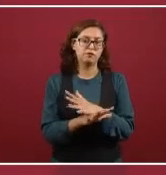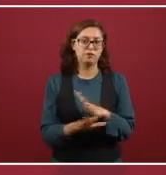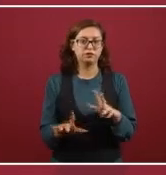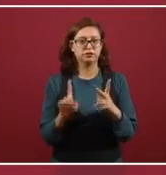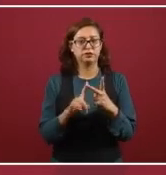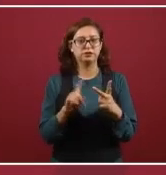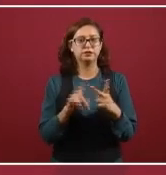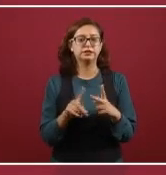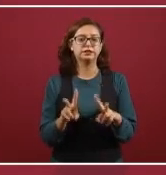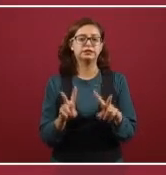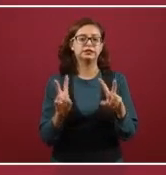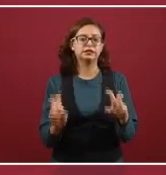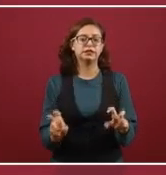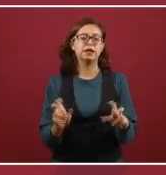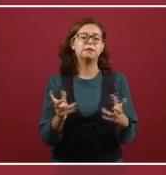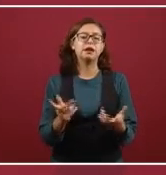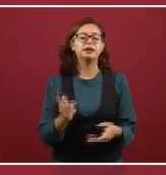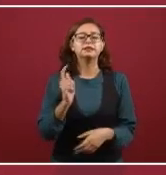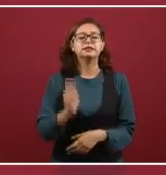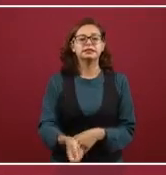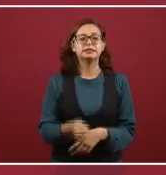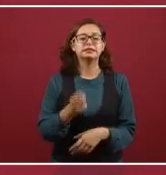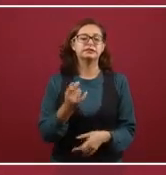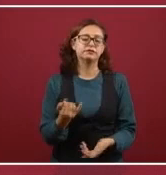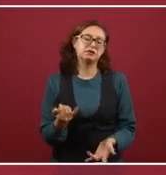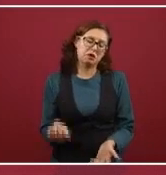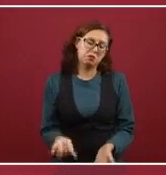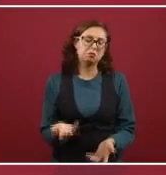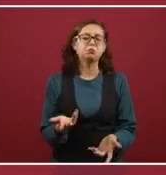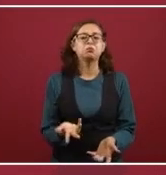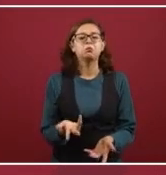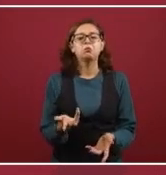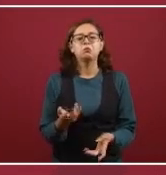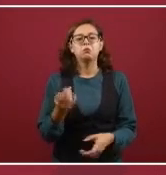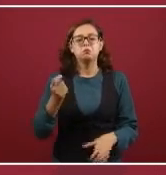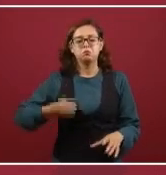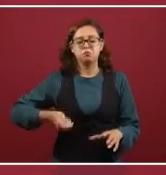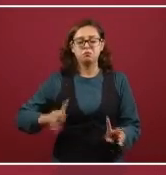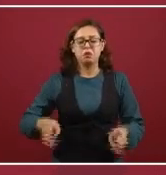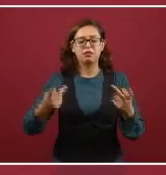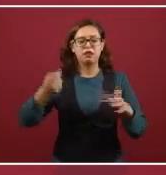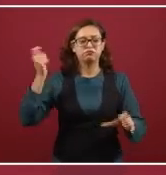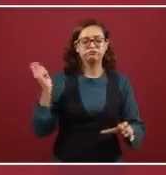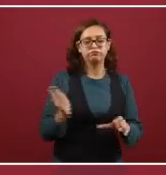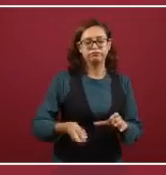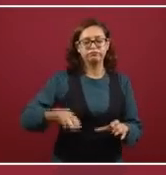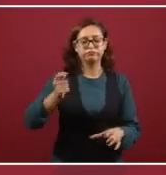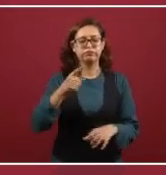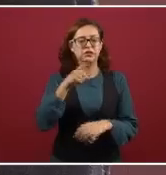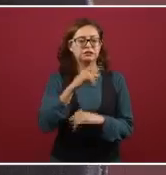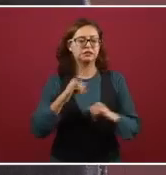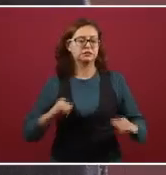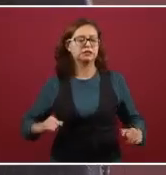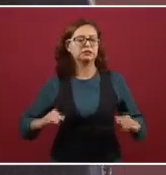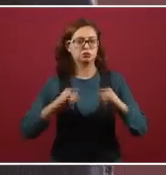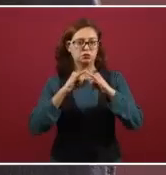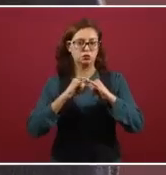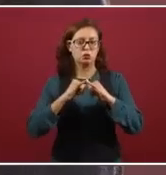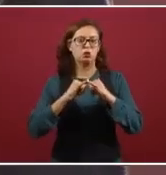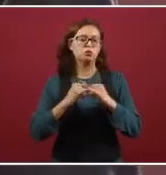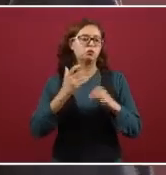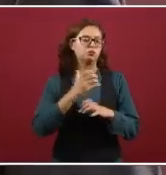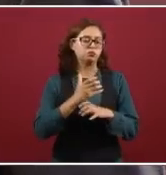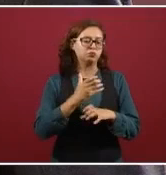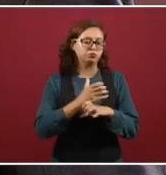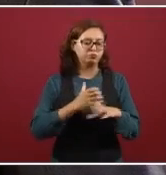del Instituto para devolverle al pueblo lo robado. Esta próxima subasta se va a